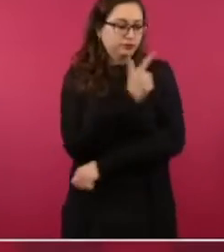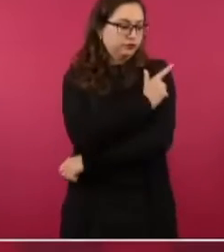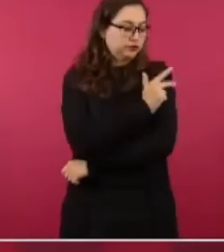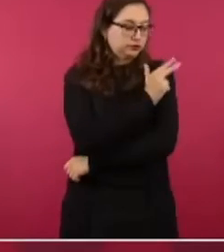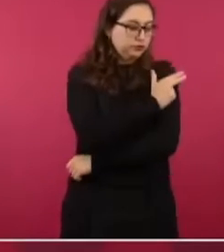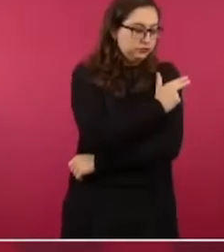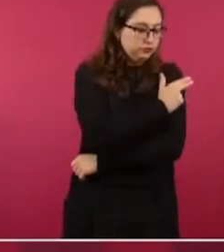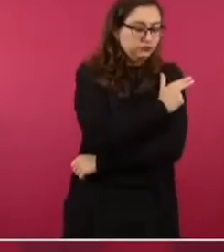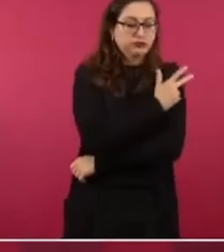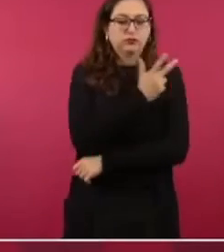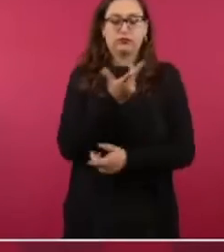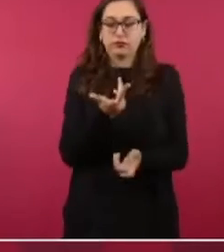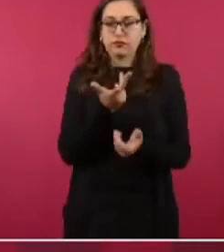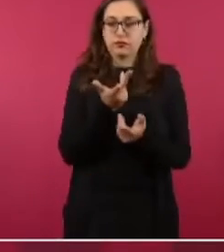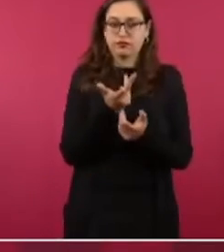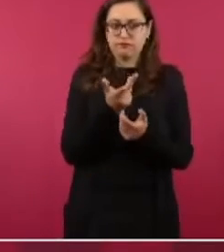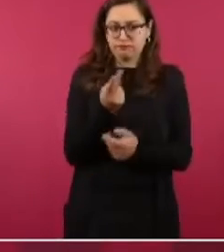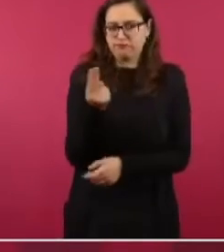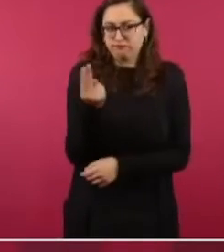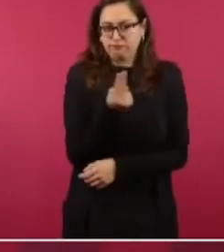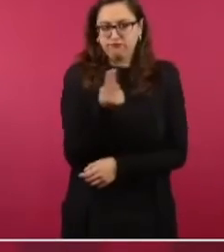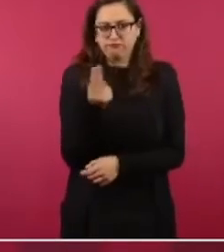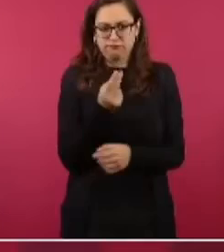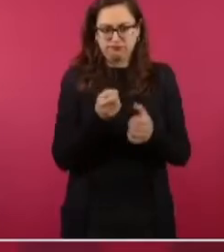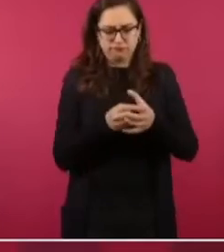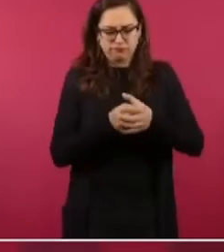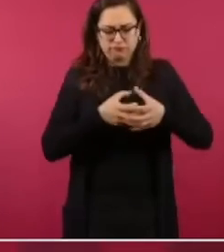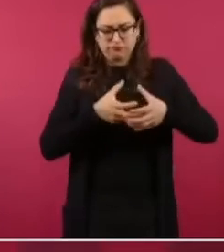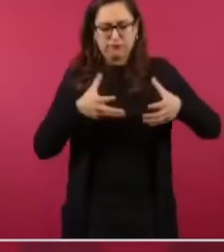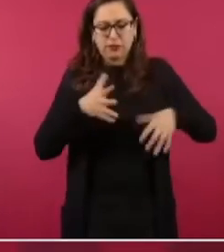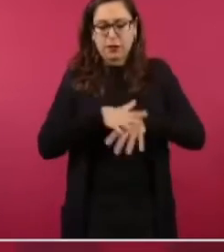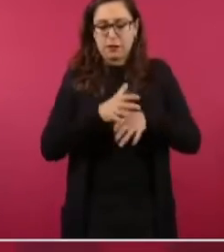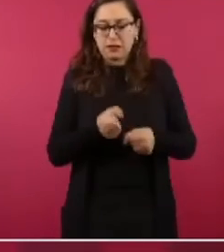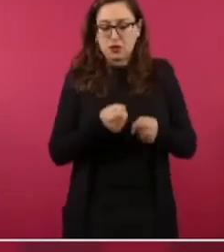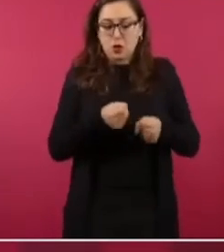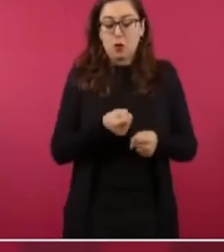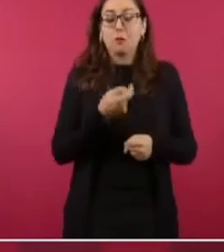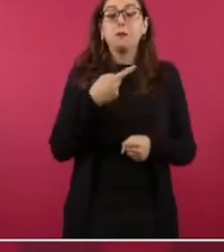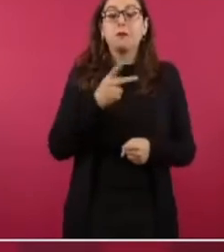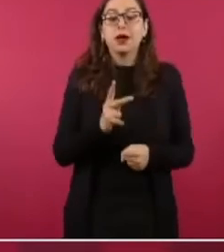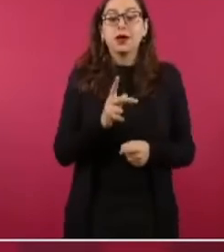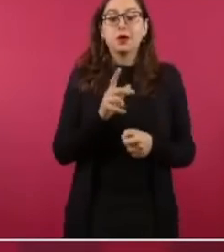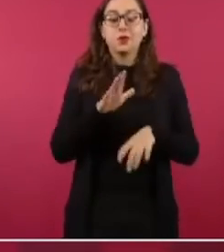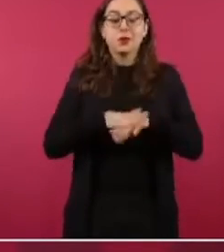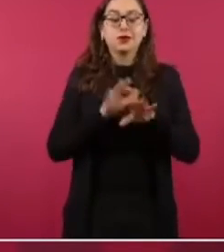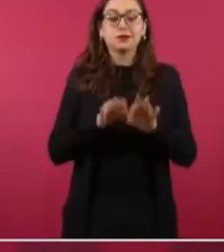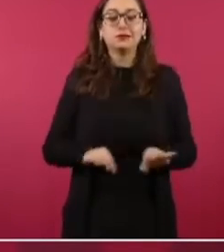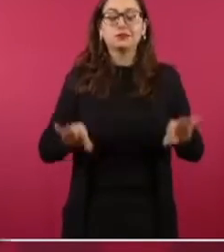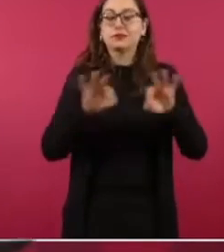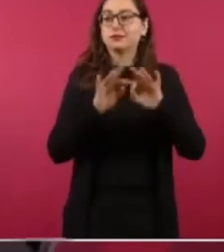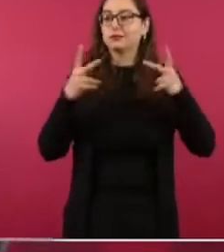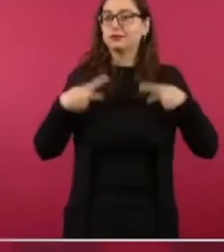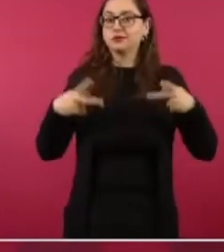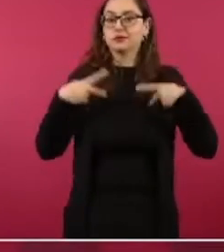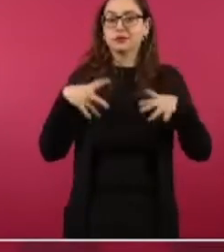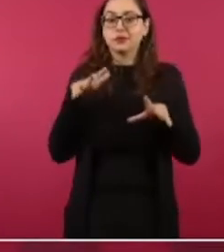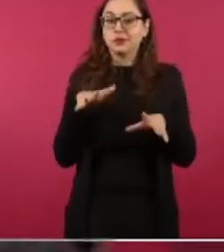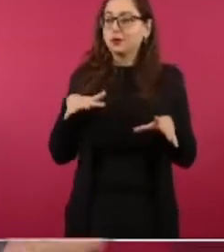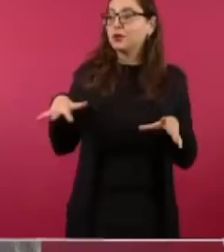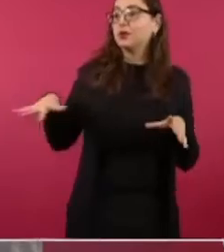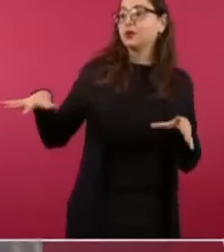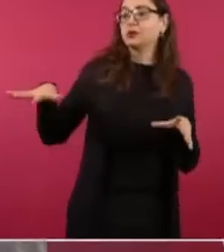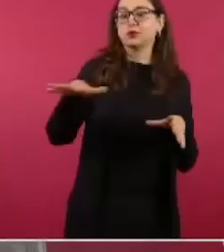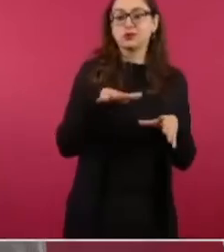Guardia Nacional, pero lo principal es el que va a